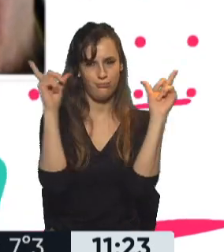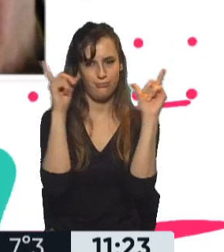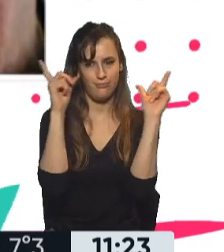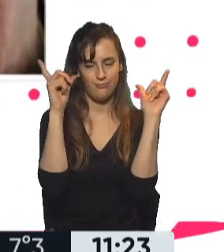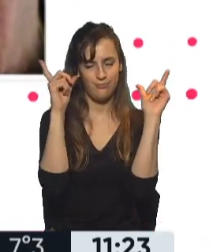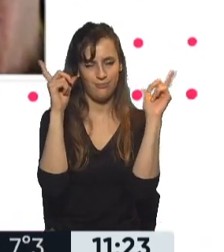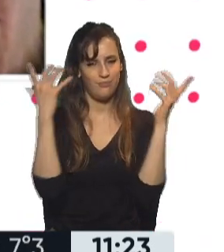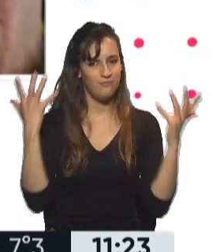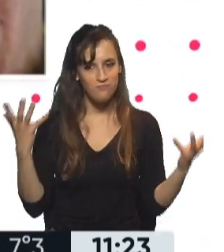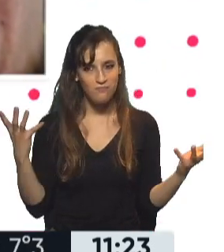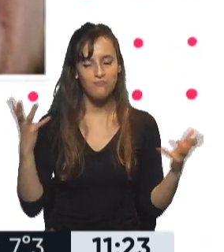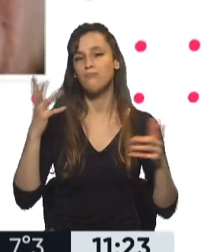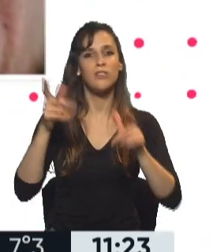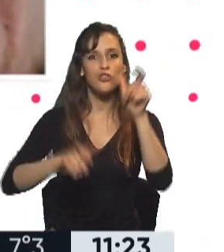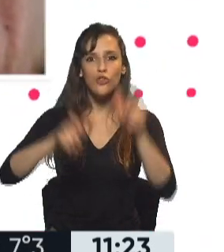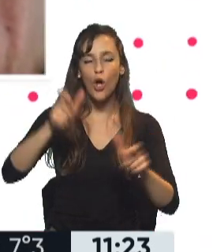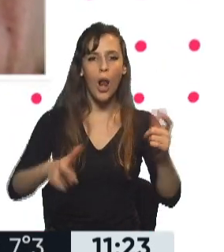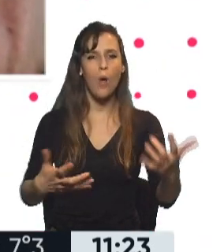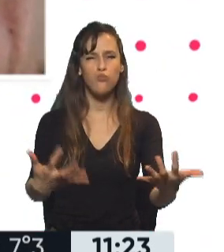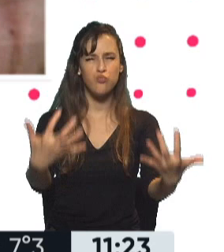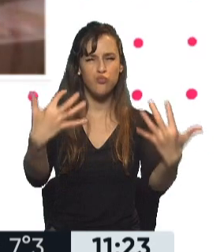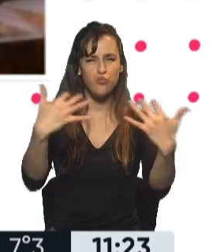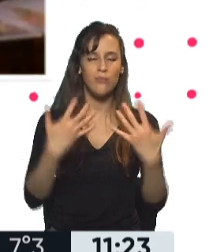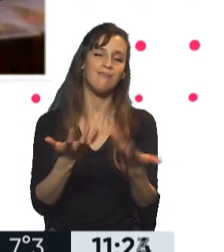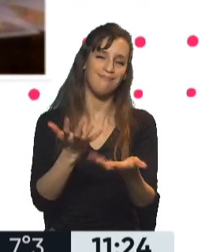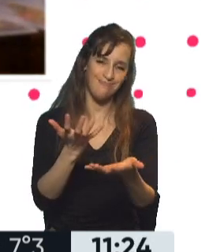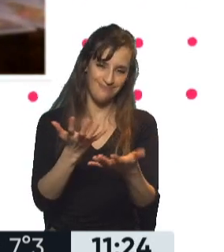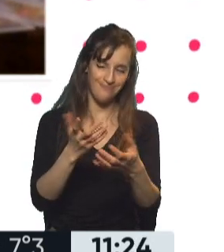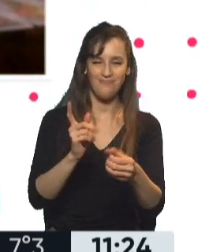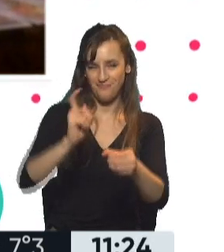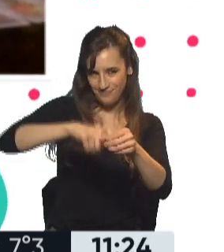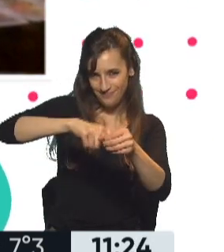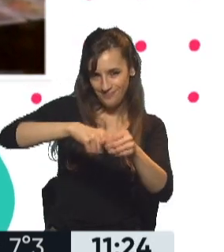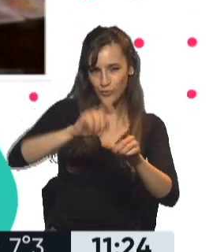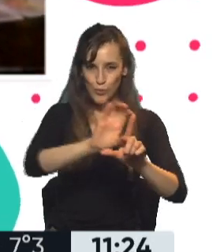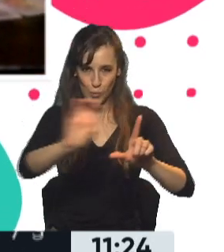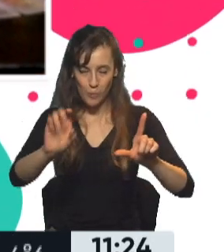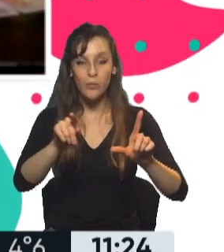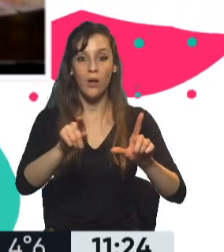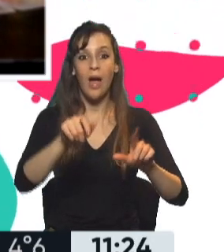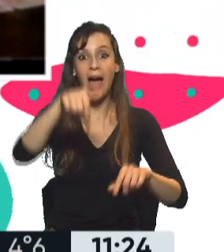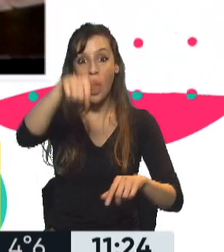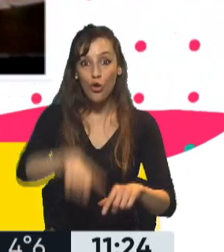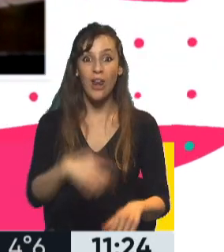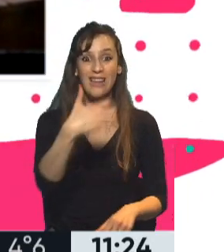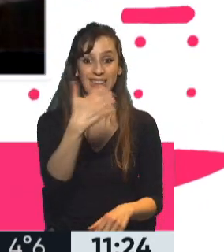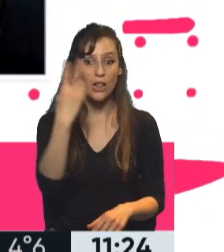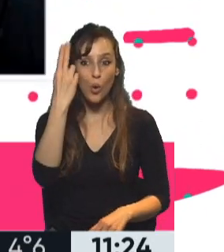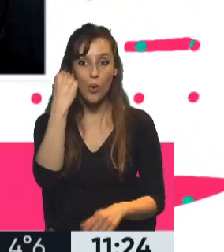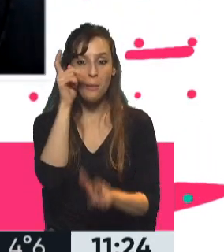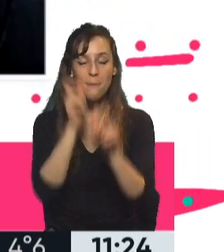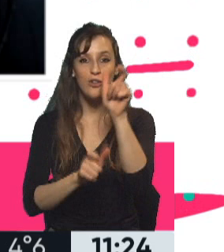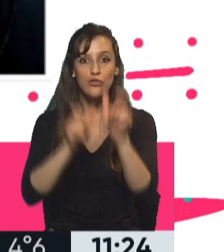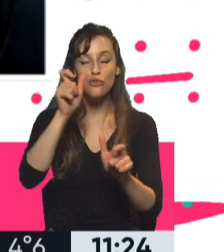expectativa, ¿no? Qué porque bien. Participa mucha gente del exterior. Tenemos en este momento 69 ponencias. ¡Qué bueno, Susana!